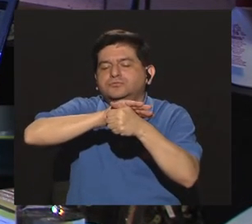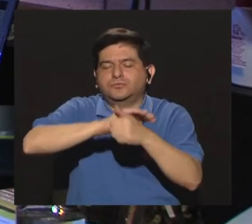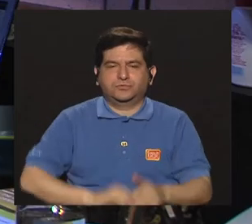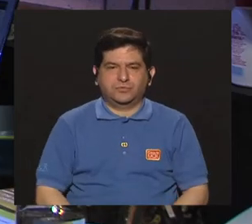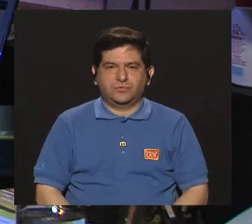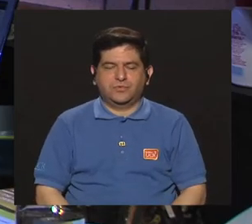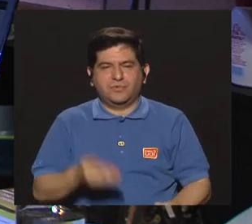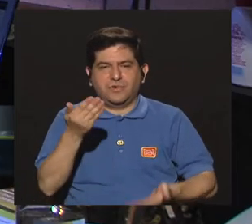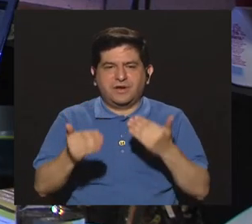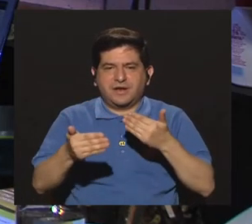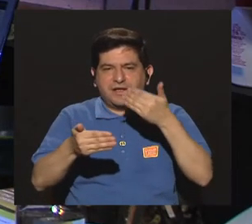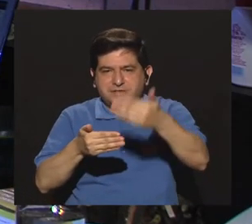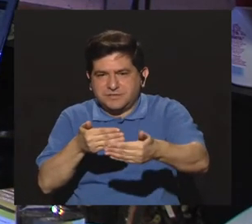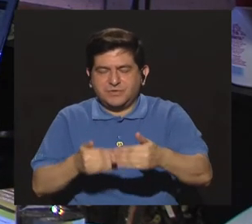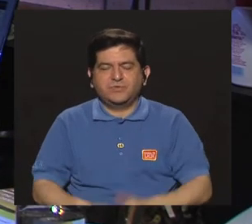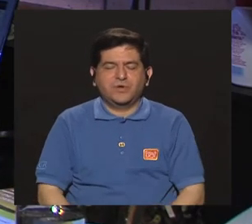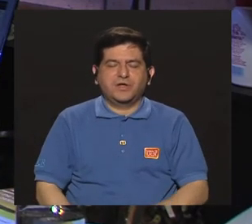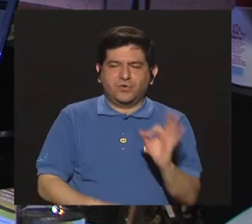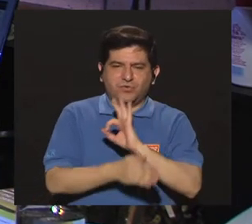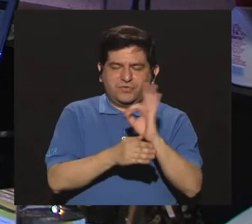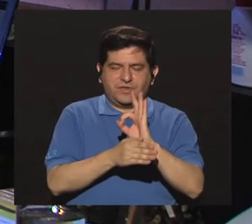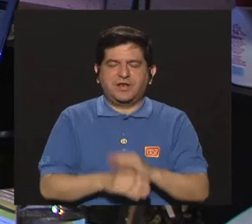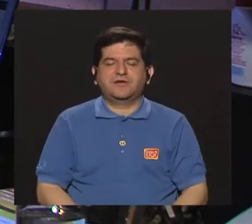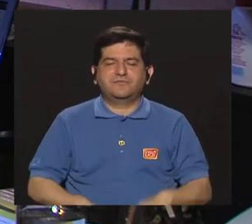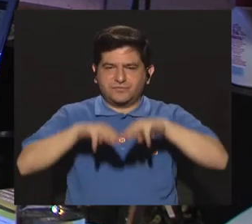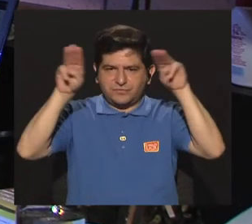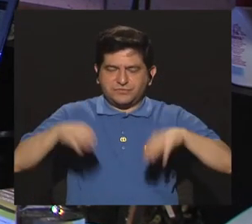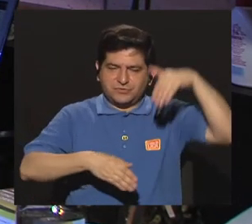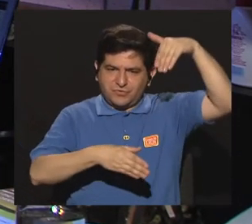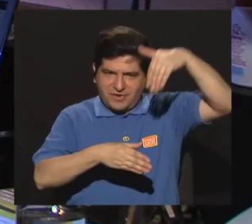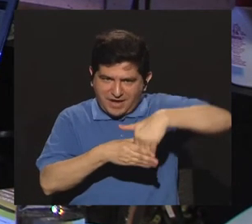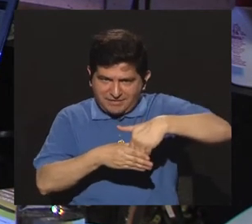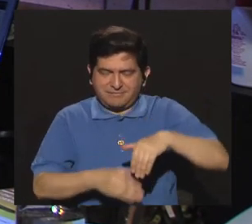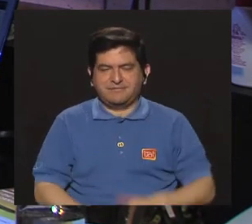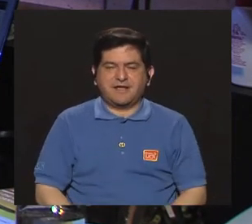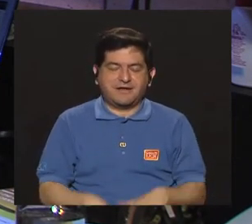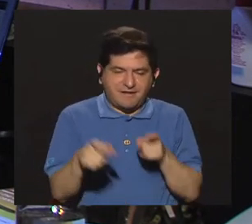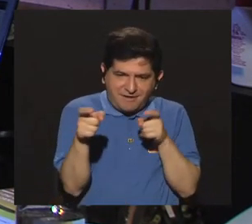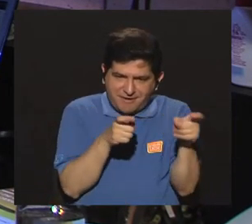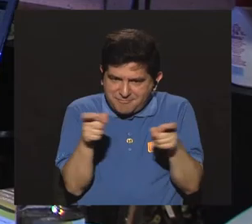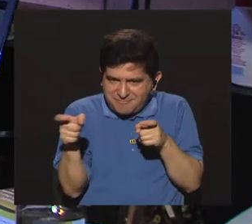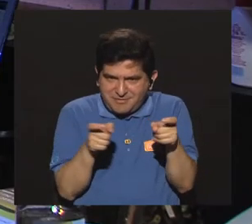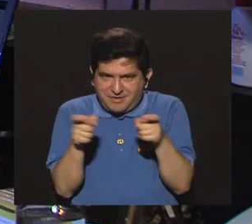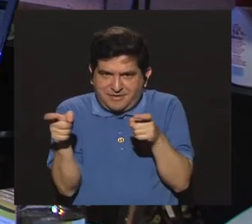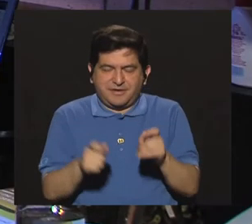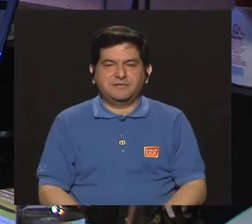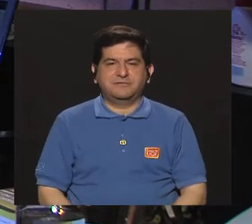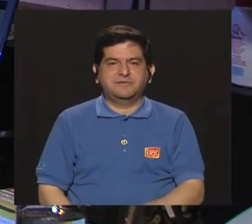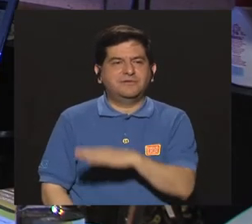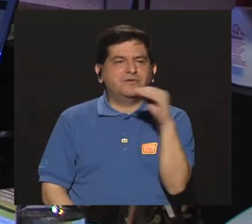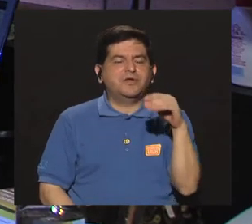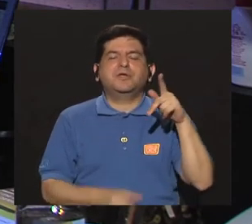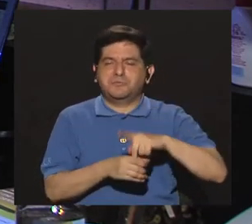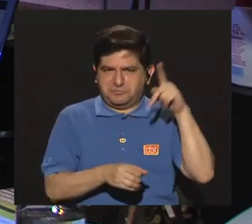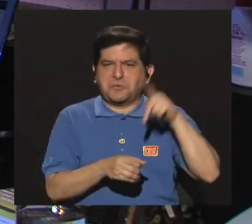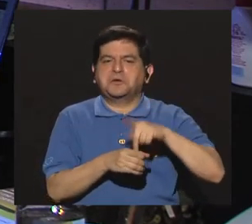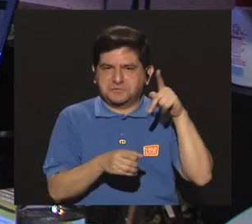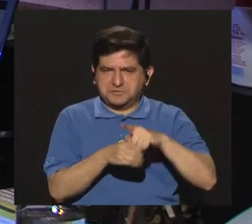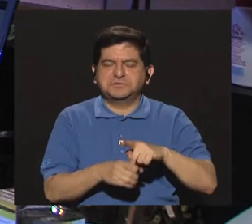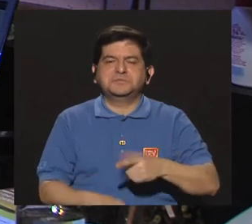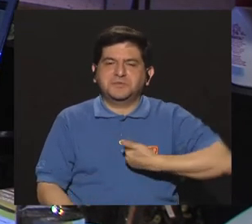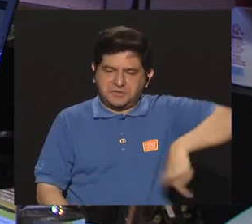y va un poco más allá de la función del museo ya nos introducimos en lo que es el manejo y participamos